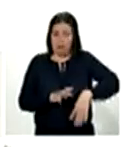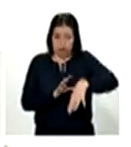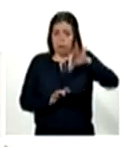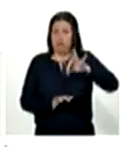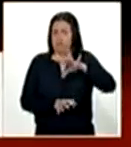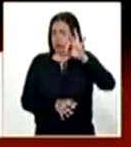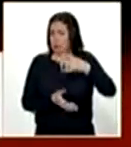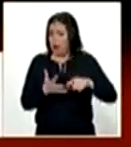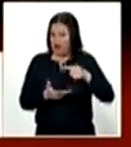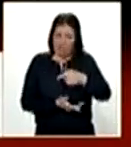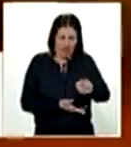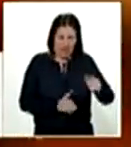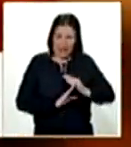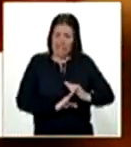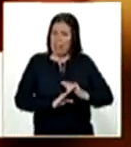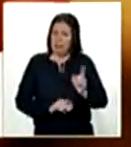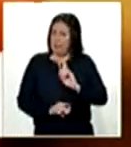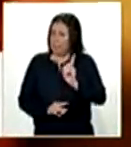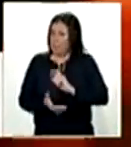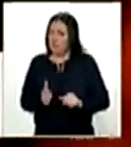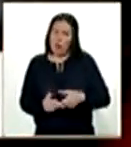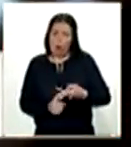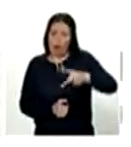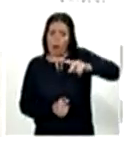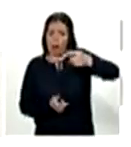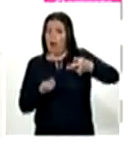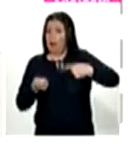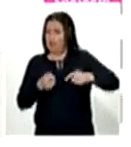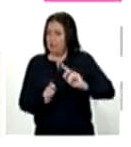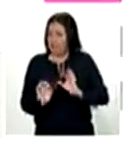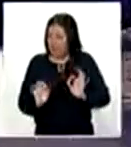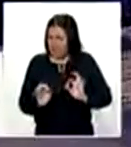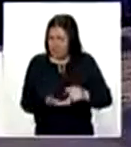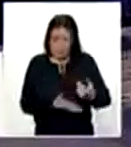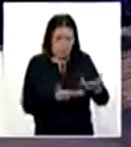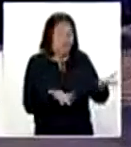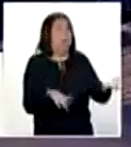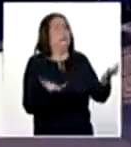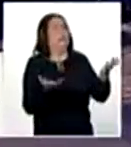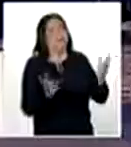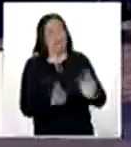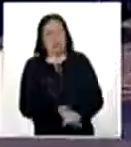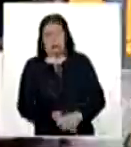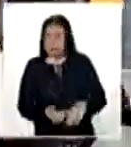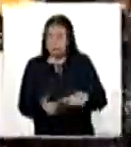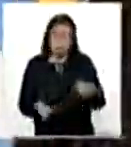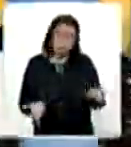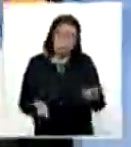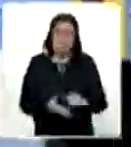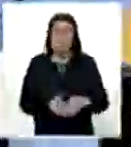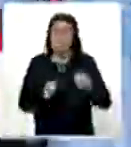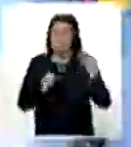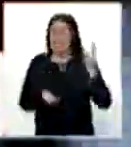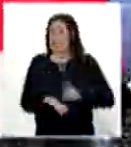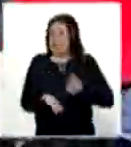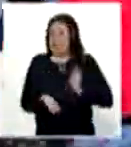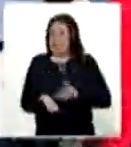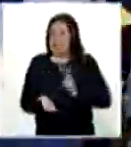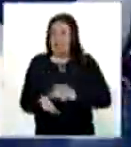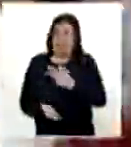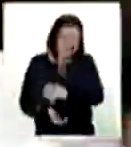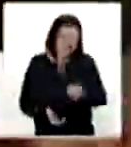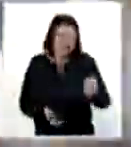los esfuerzos por evitar la reventa con un nuevo sistema de venta, esto parece no frenar a estos inescrupulosos que siempre se aprovechan